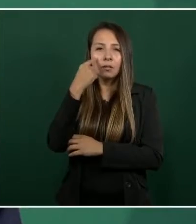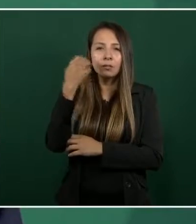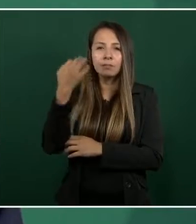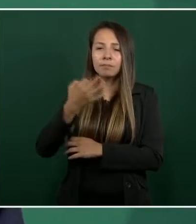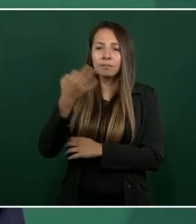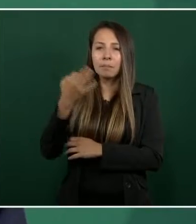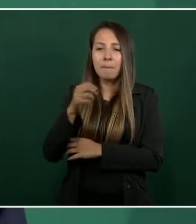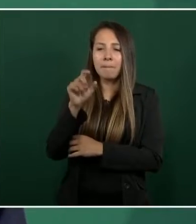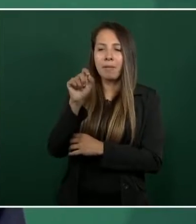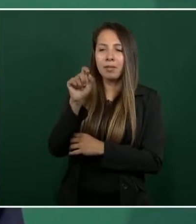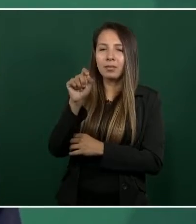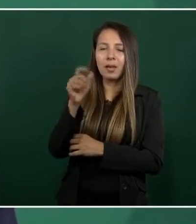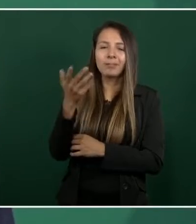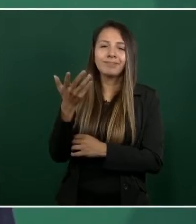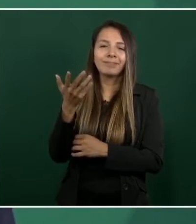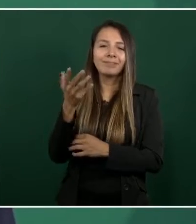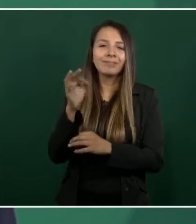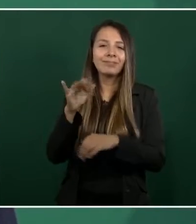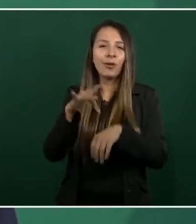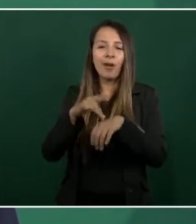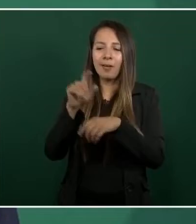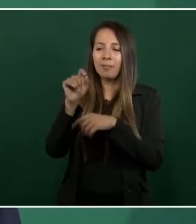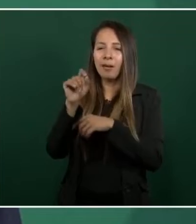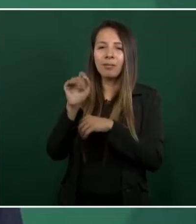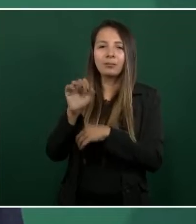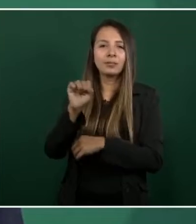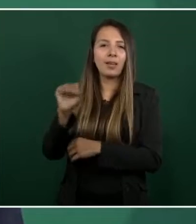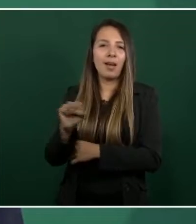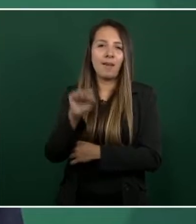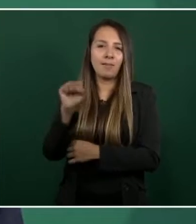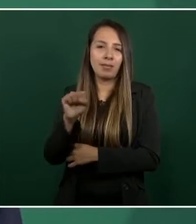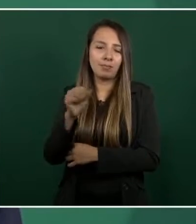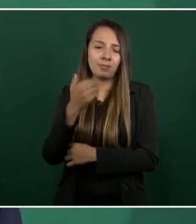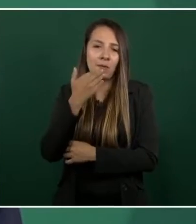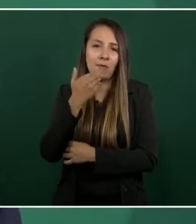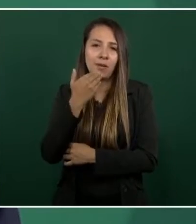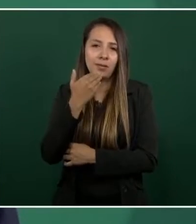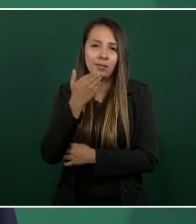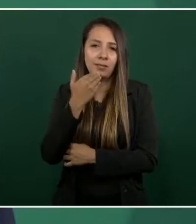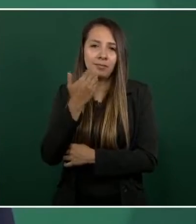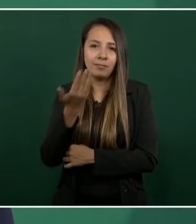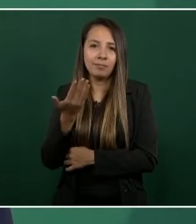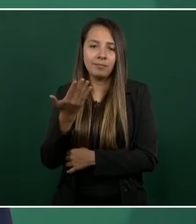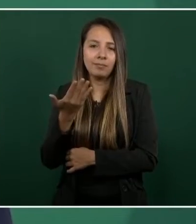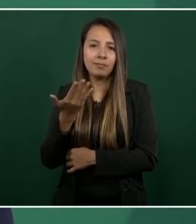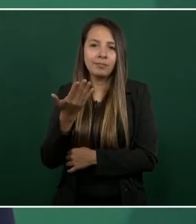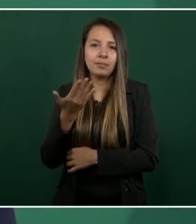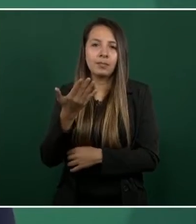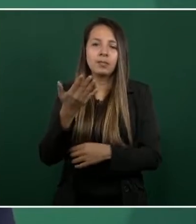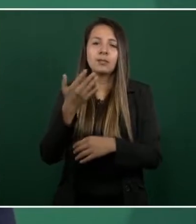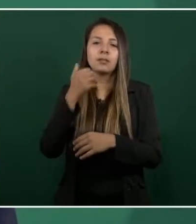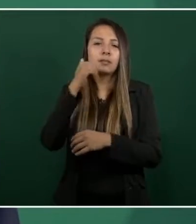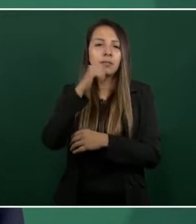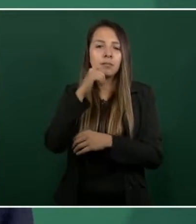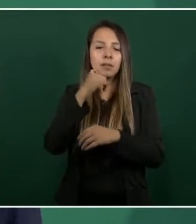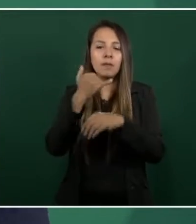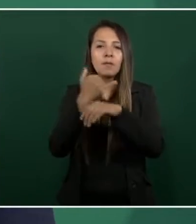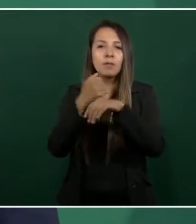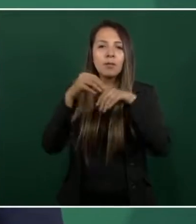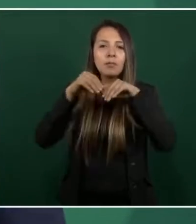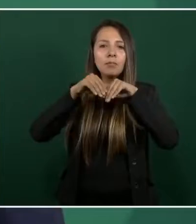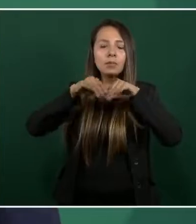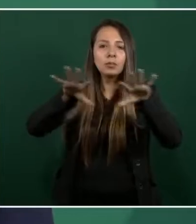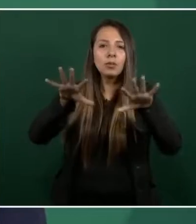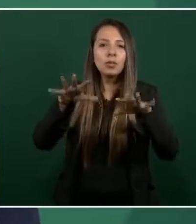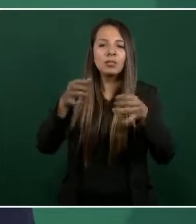sábado y no hay conferencia, se informa sobre la seguridad a